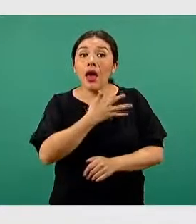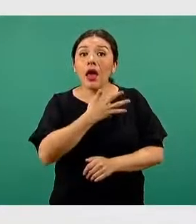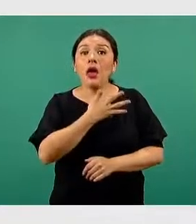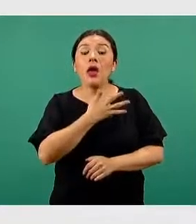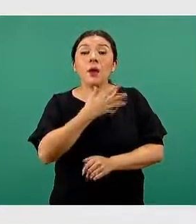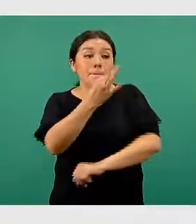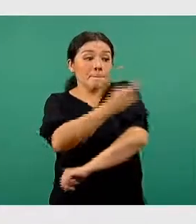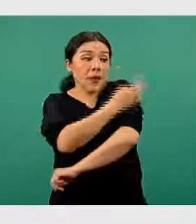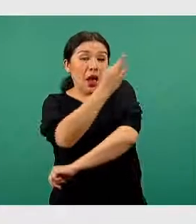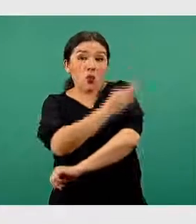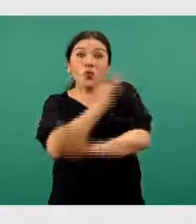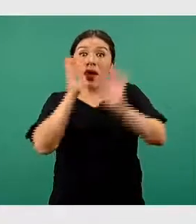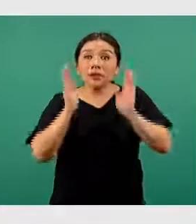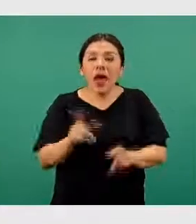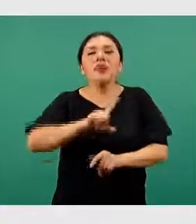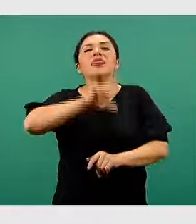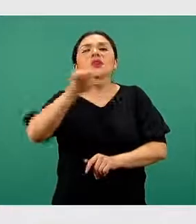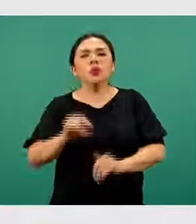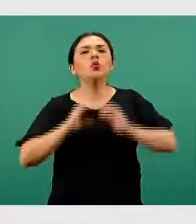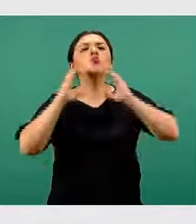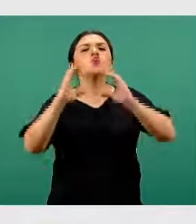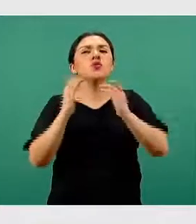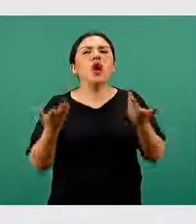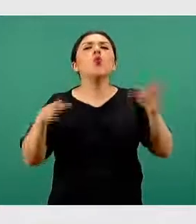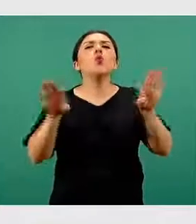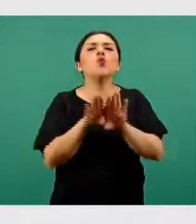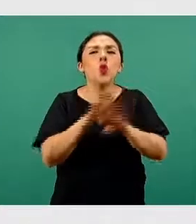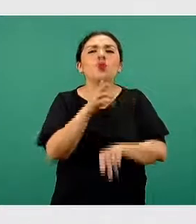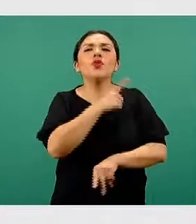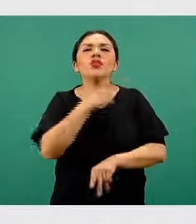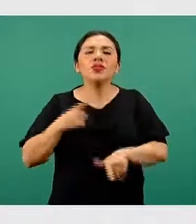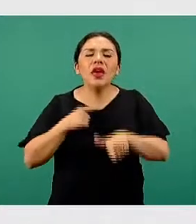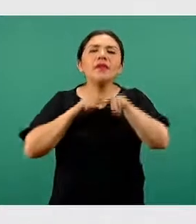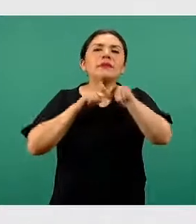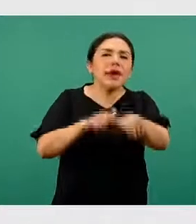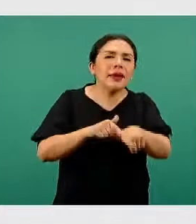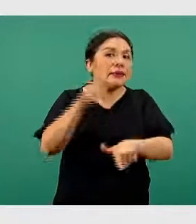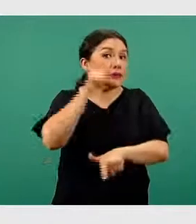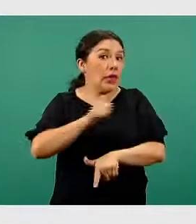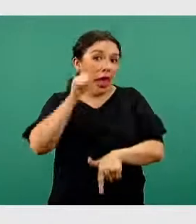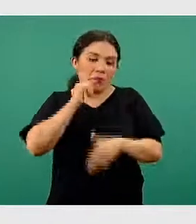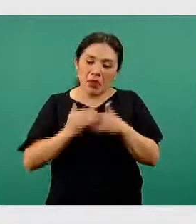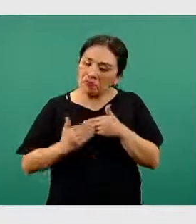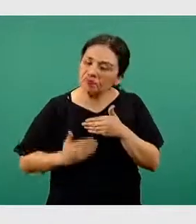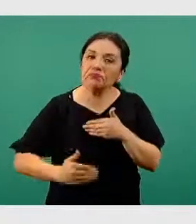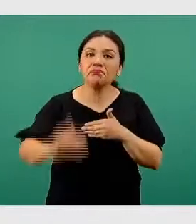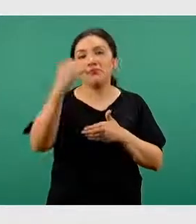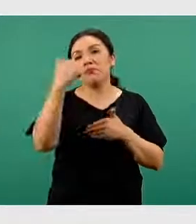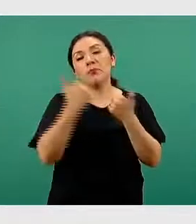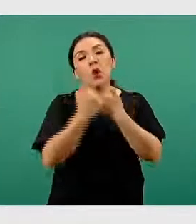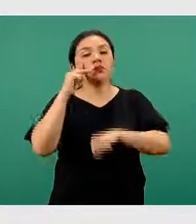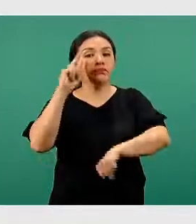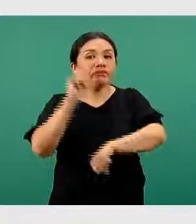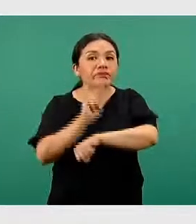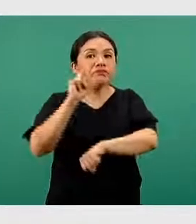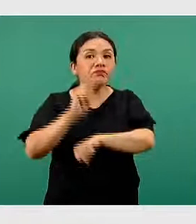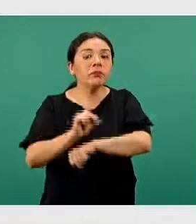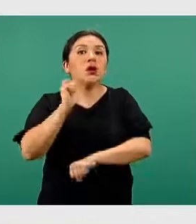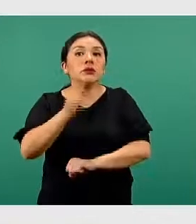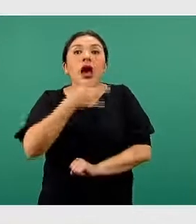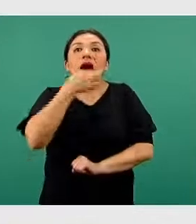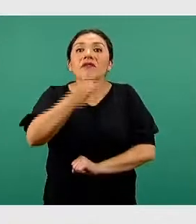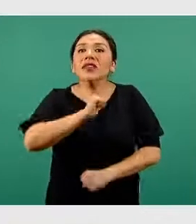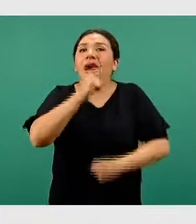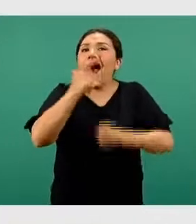una vez siendo vacunada. Están los cuidados que hay que mantener siempre vigilando las señales